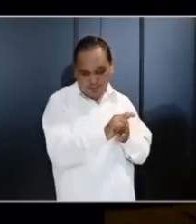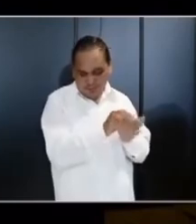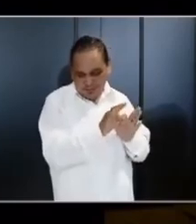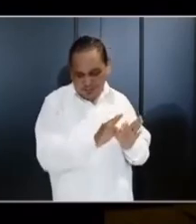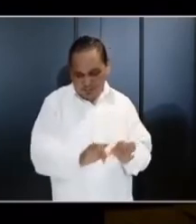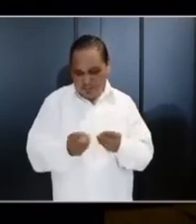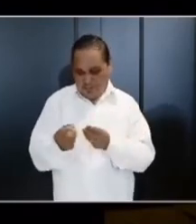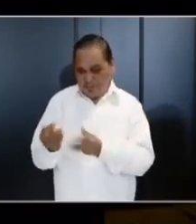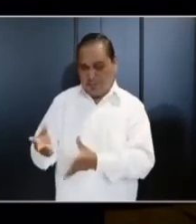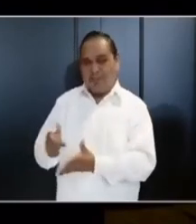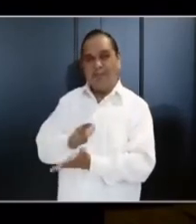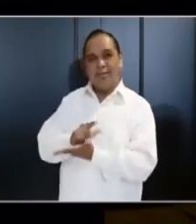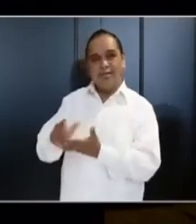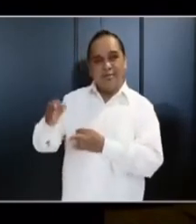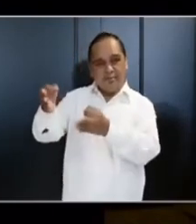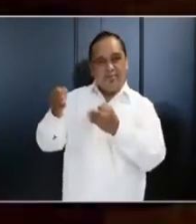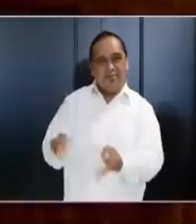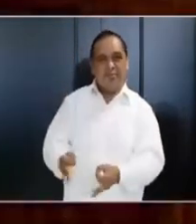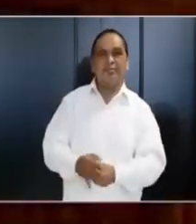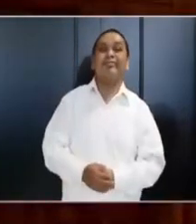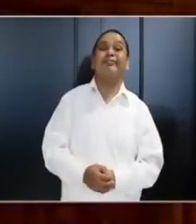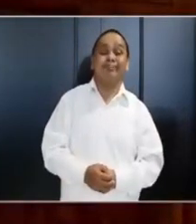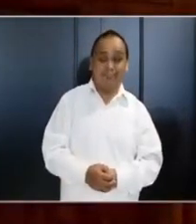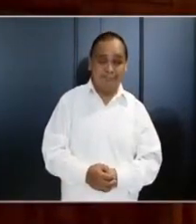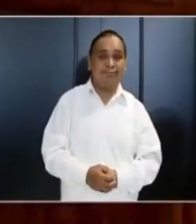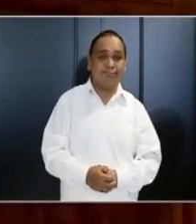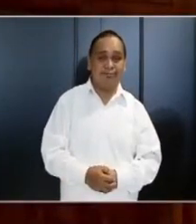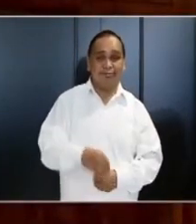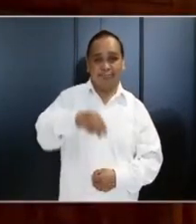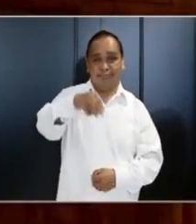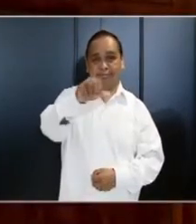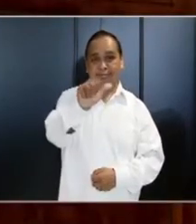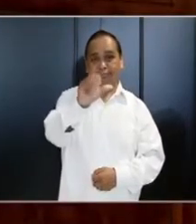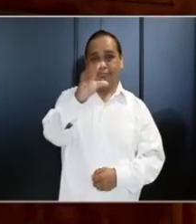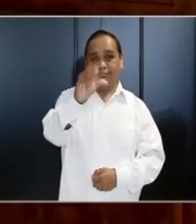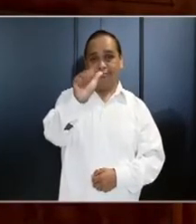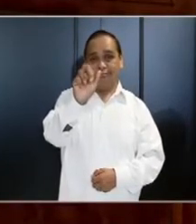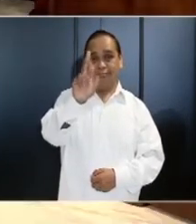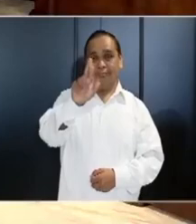impuesto, indudablemente que evadían impuesto. Macari lo tiene en su tarjeta. Macari prestaba